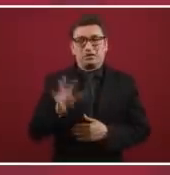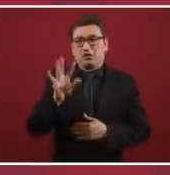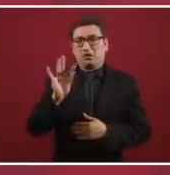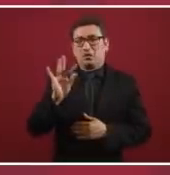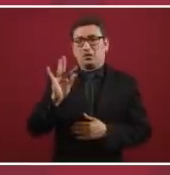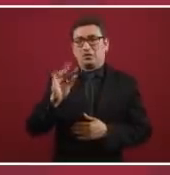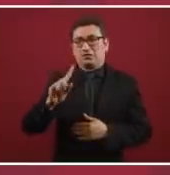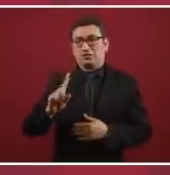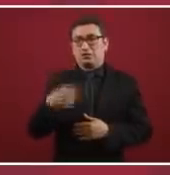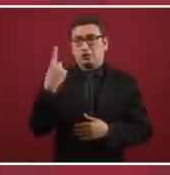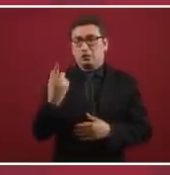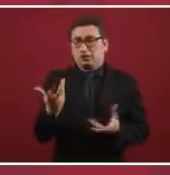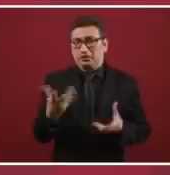$40 por barril.